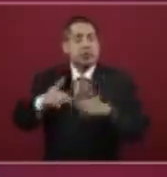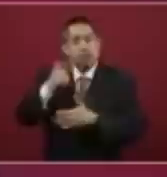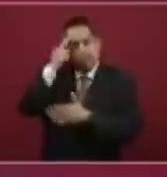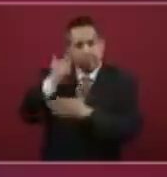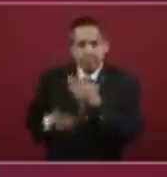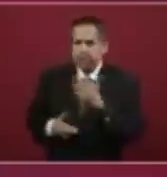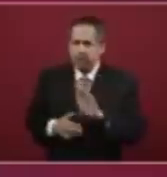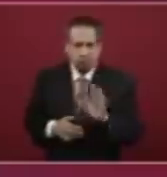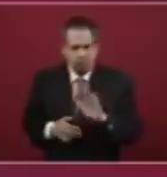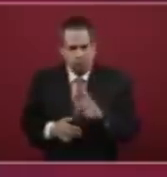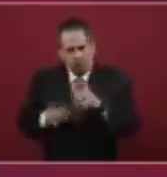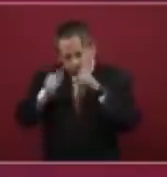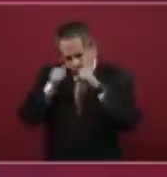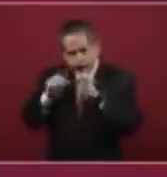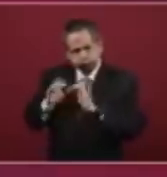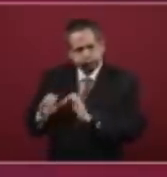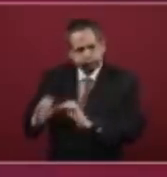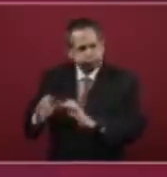Todo esto